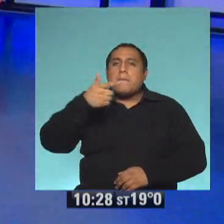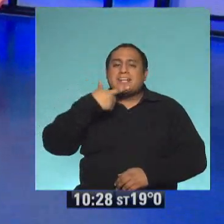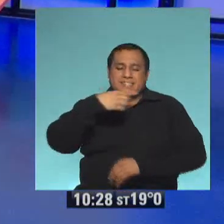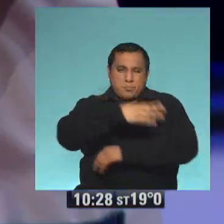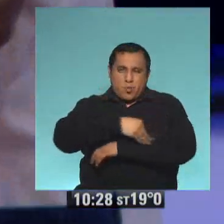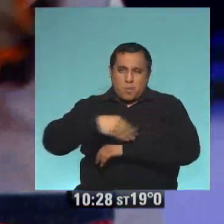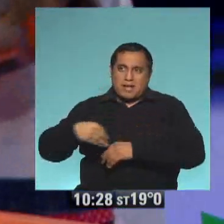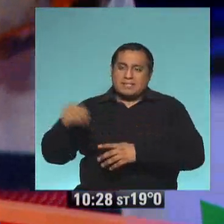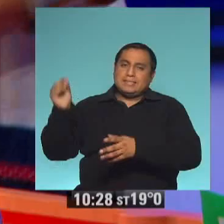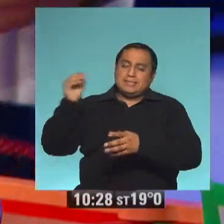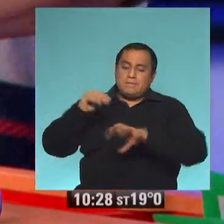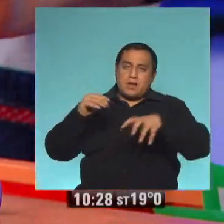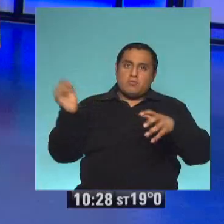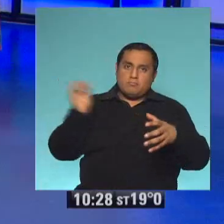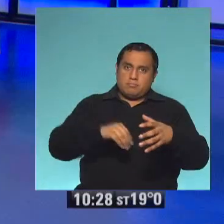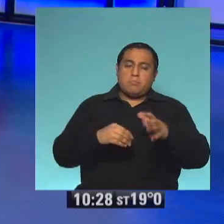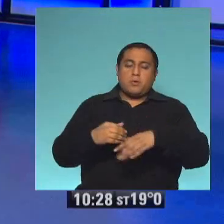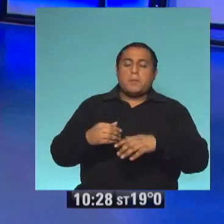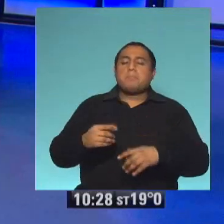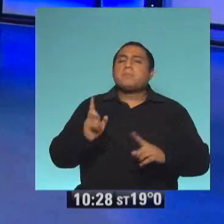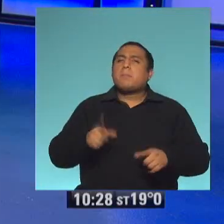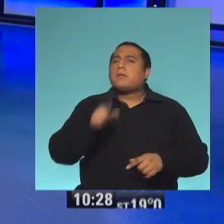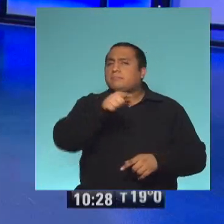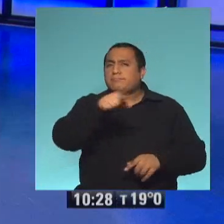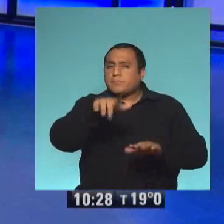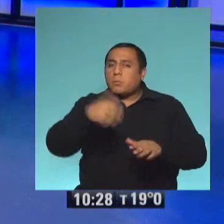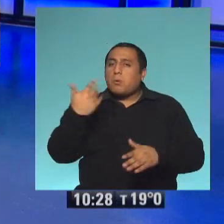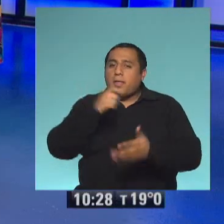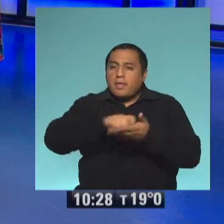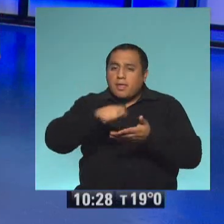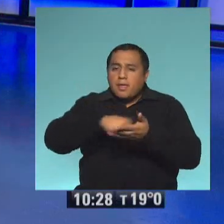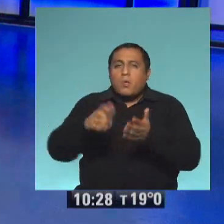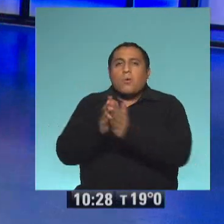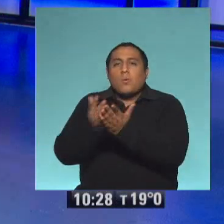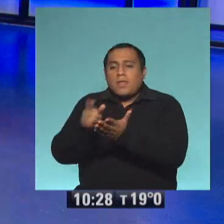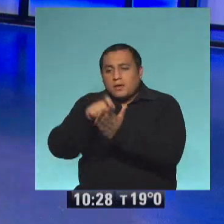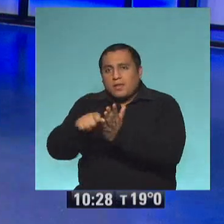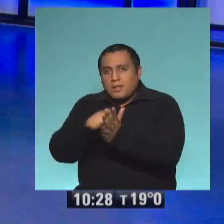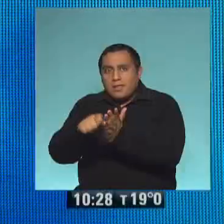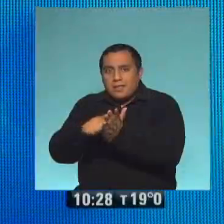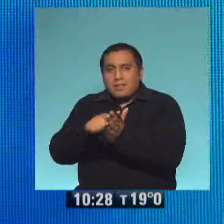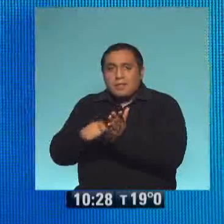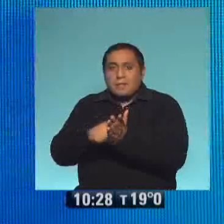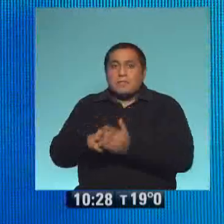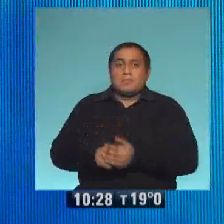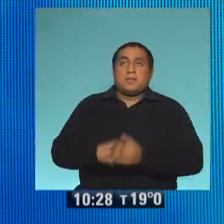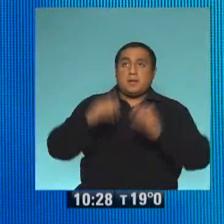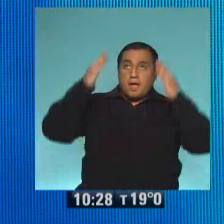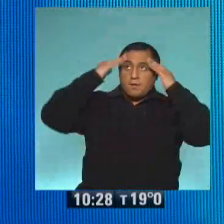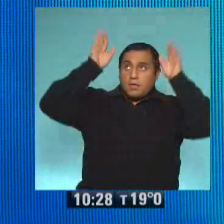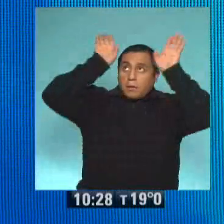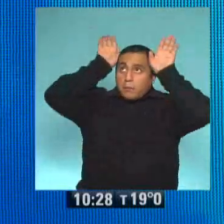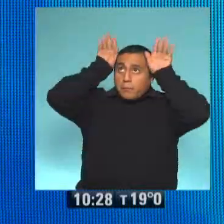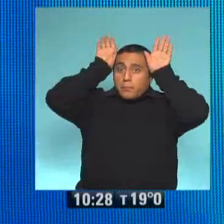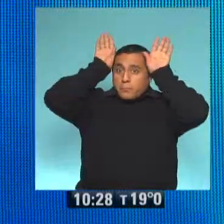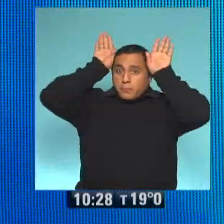Y también los chicos pueden ir anotando en sus cuadernos. Mira, ¿sí? Tengo alas en la cabeza.